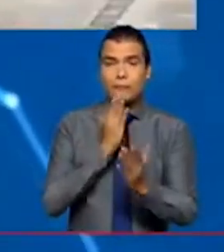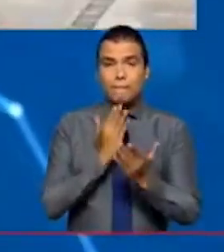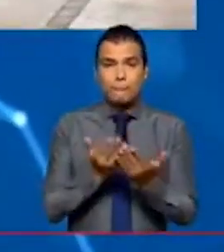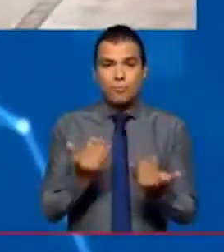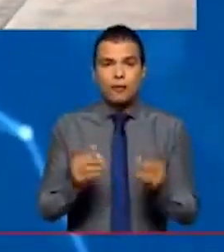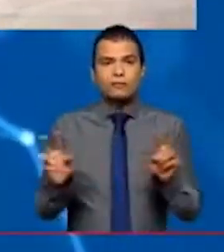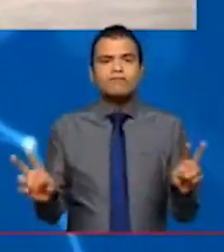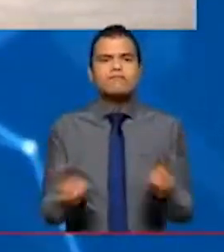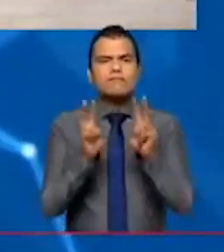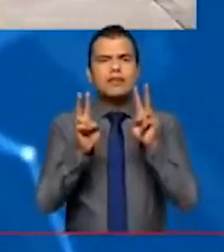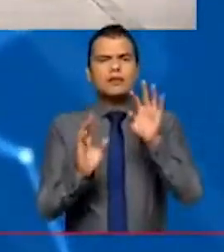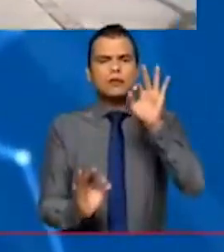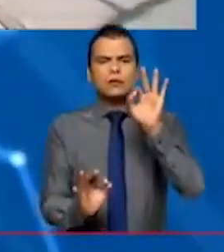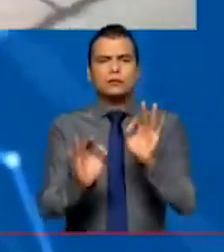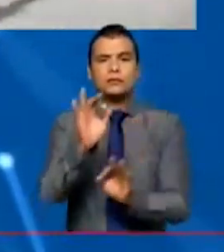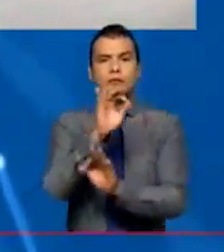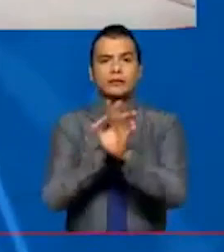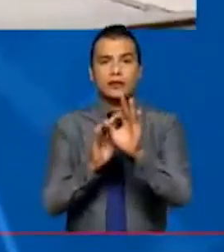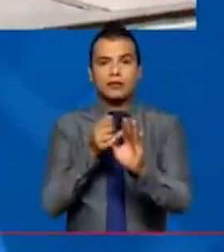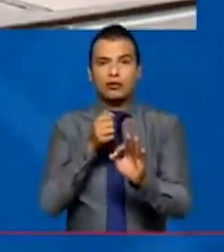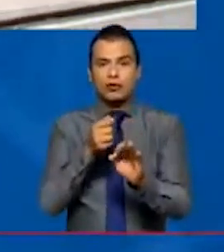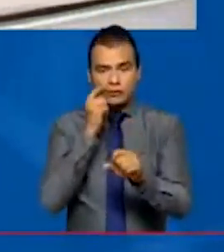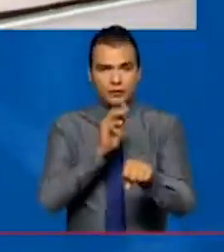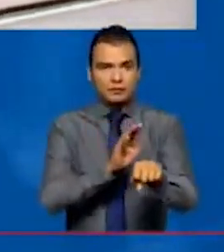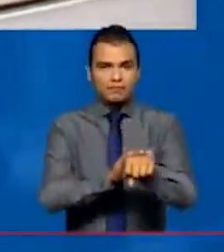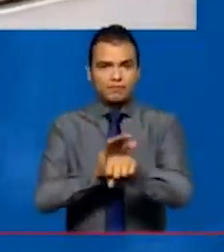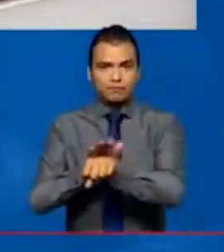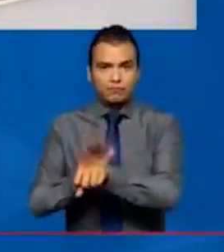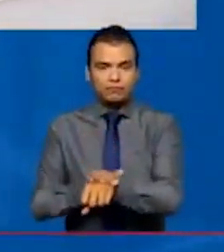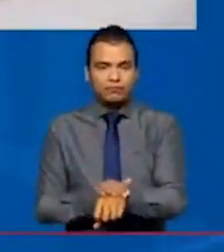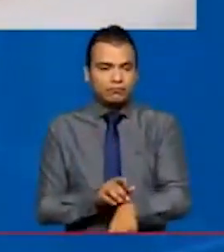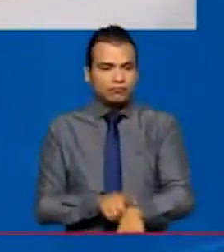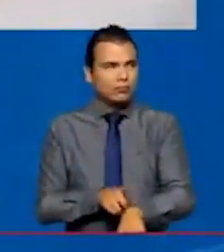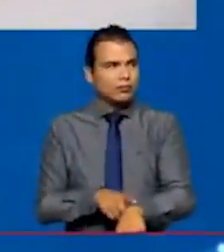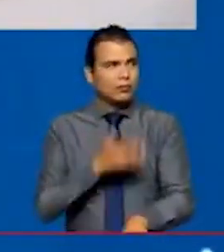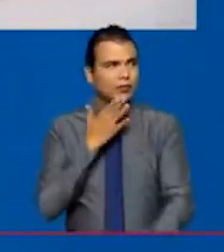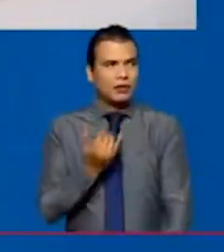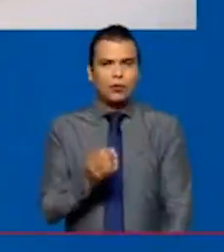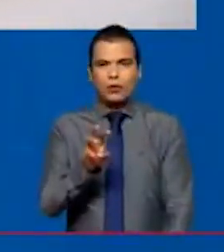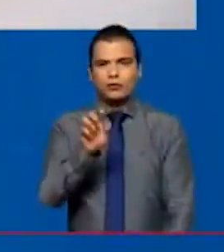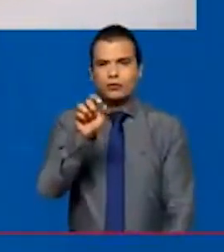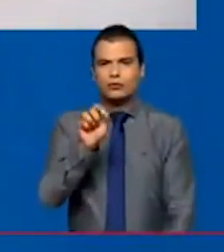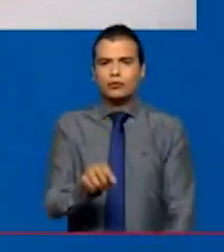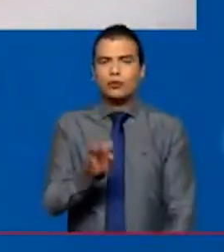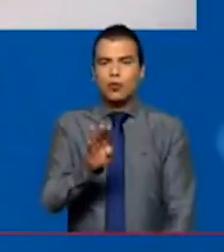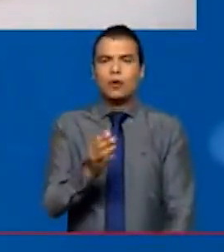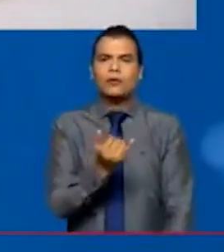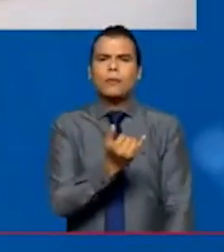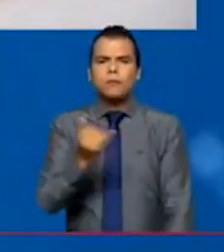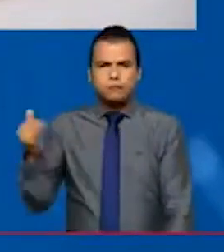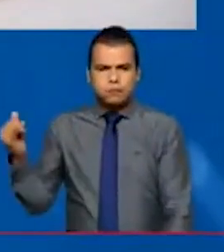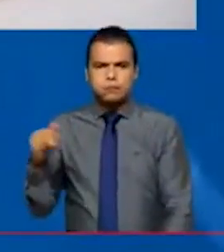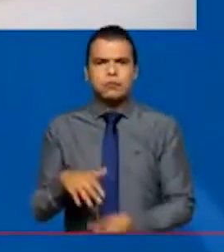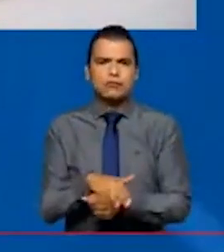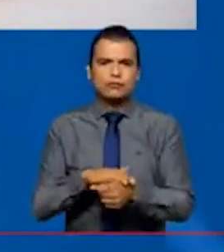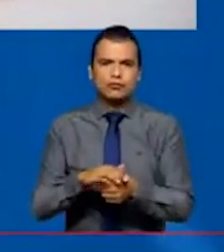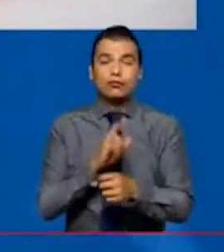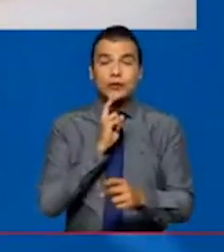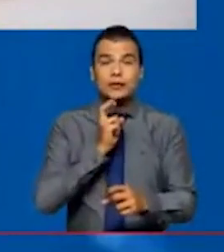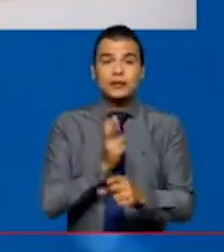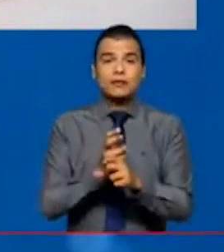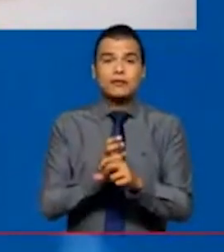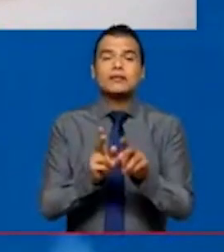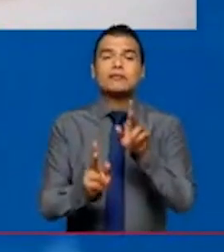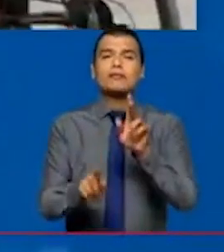en directo en Telepacífico Noticias. Pues mire, a esta hora justamente la situación es bastante compleja.